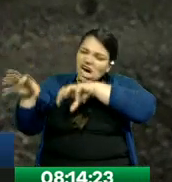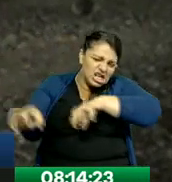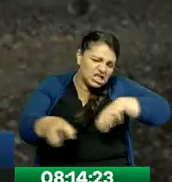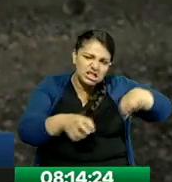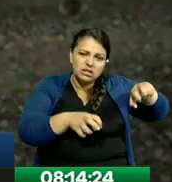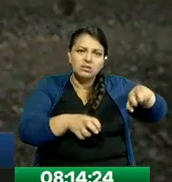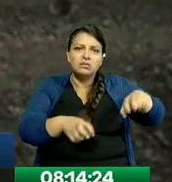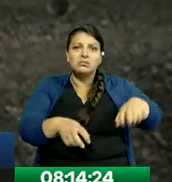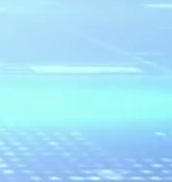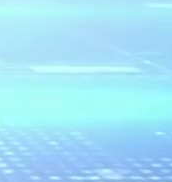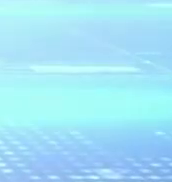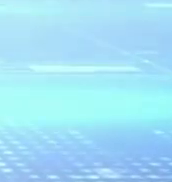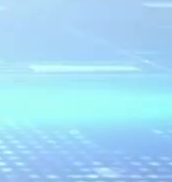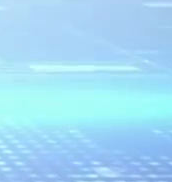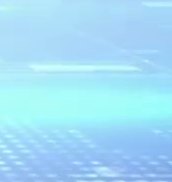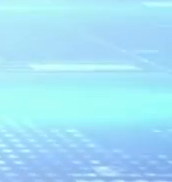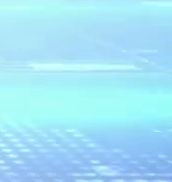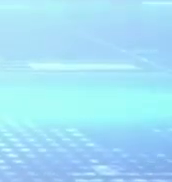contamos al volver a la noticia.